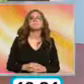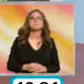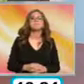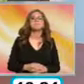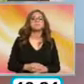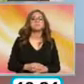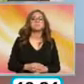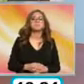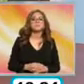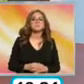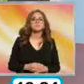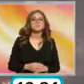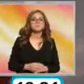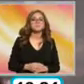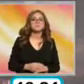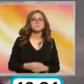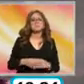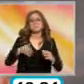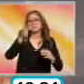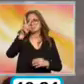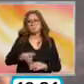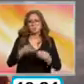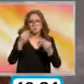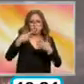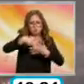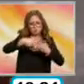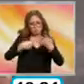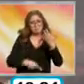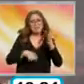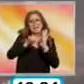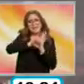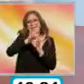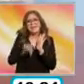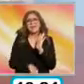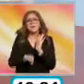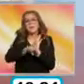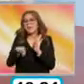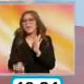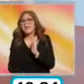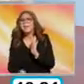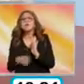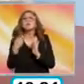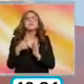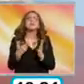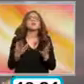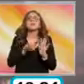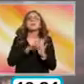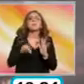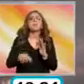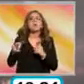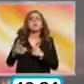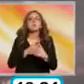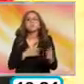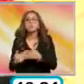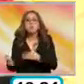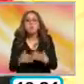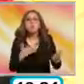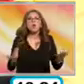que hay ejemplos tan burdos, ¿no? Por ejemplo, ahora que está tan de moda traer estas camisetas